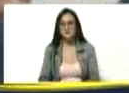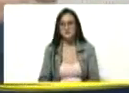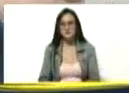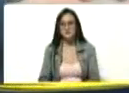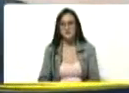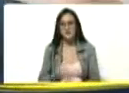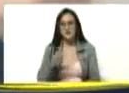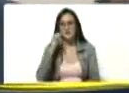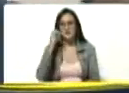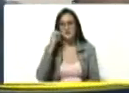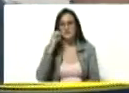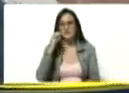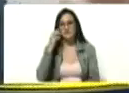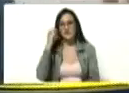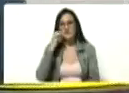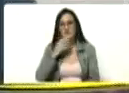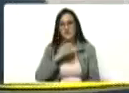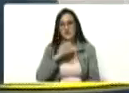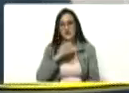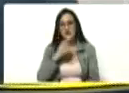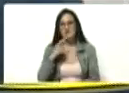Fidel y Chávez